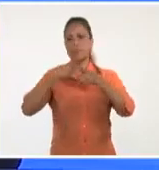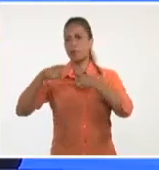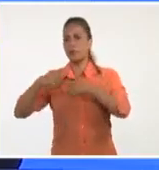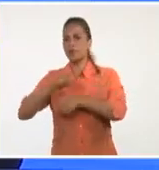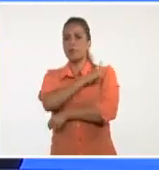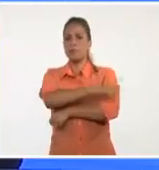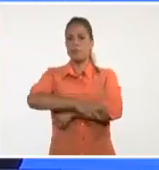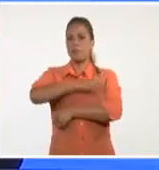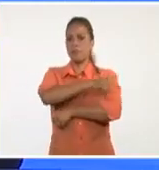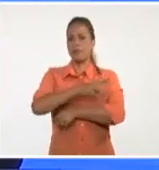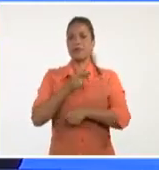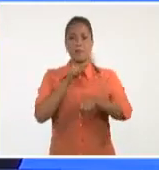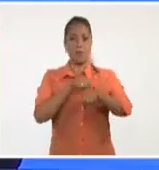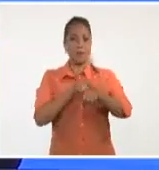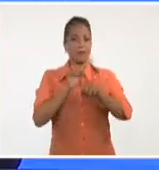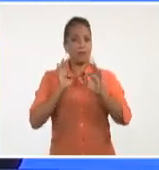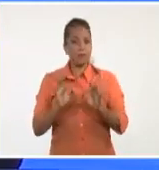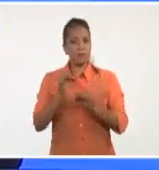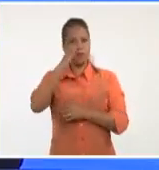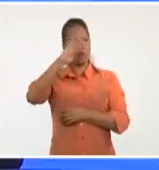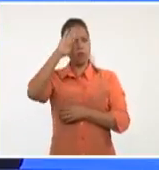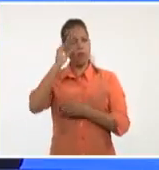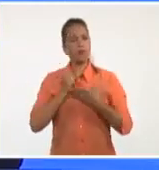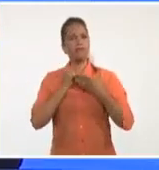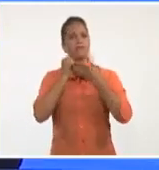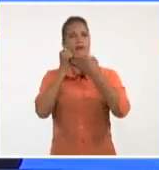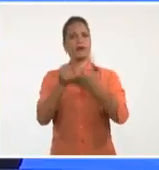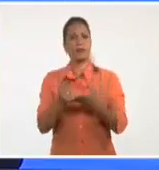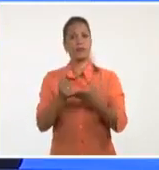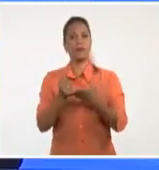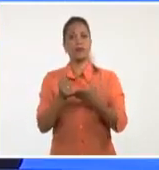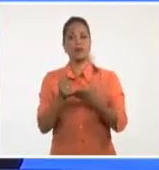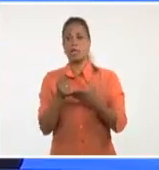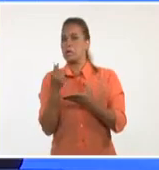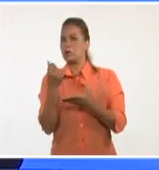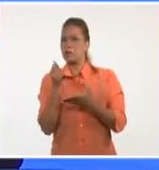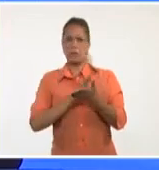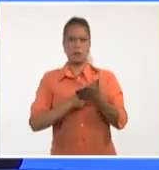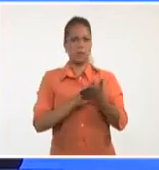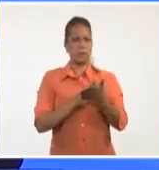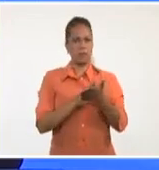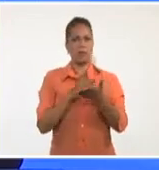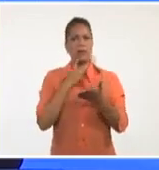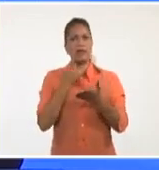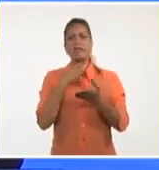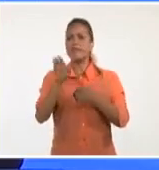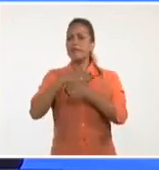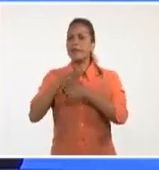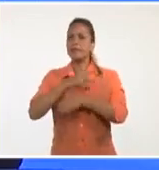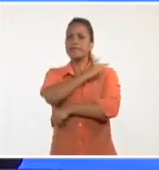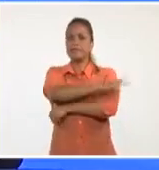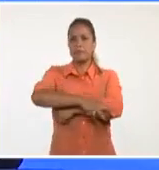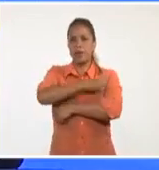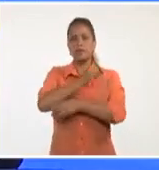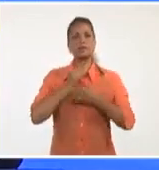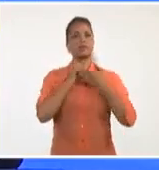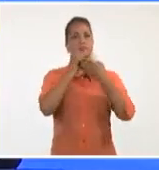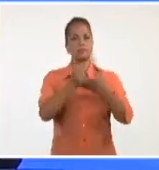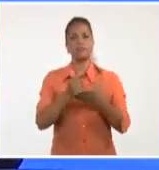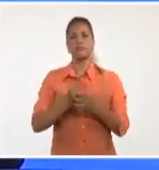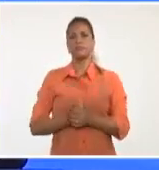mismo tiempo, nuestro país brinda una desinteresada y humanista colaboración médica en varias naciones. Tan solo